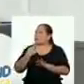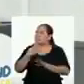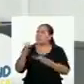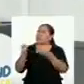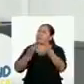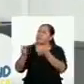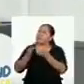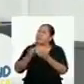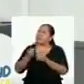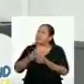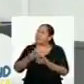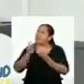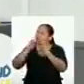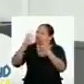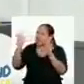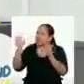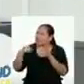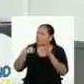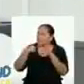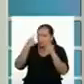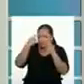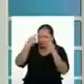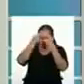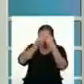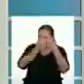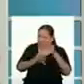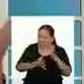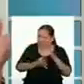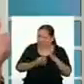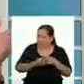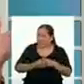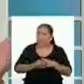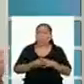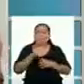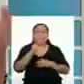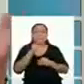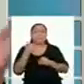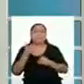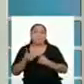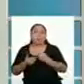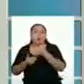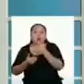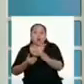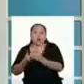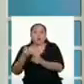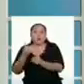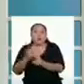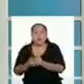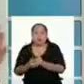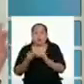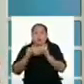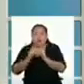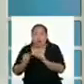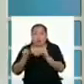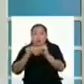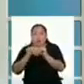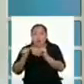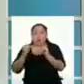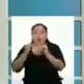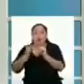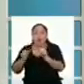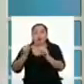explicar mejor? Creo que me perdí algo. Las progresiones son sucesiones de número en un orden